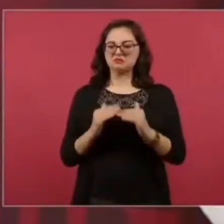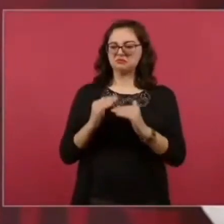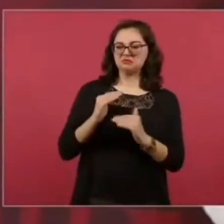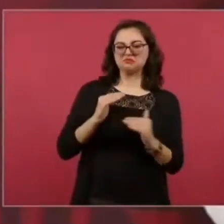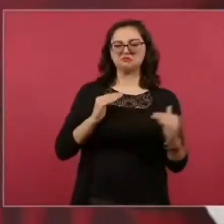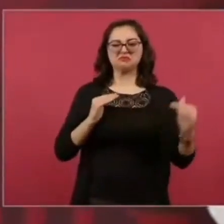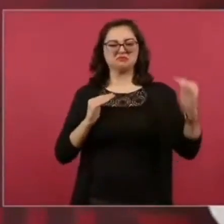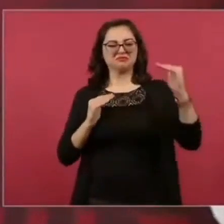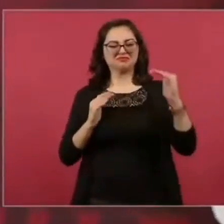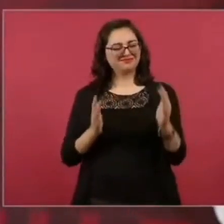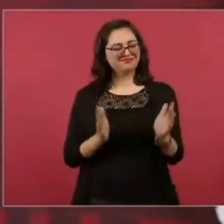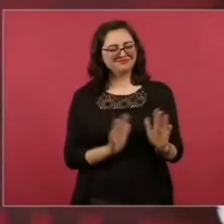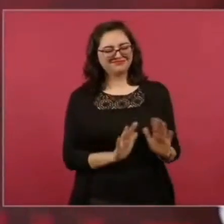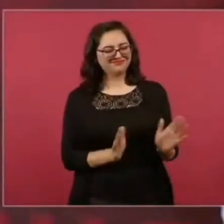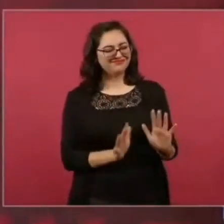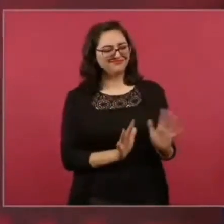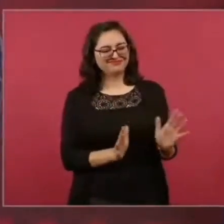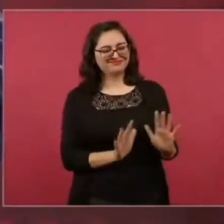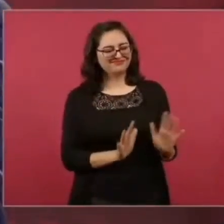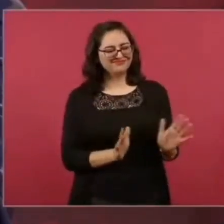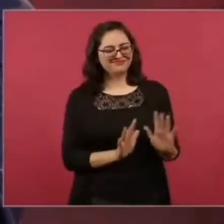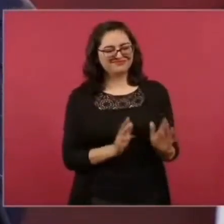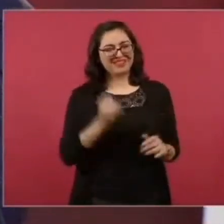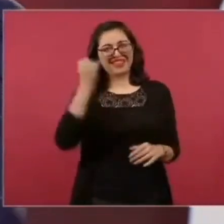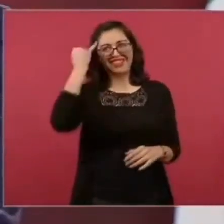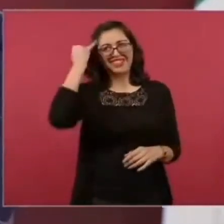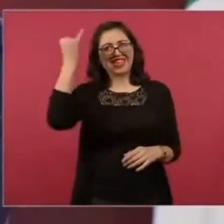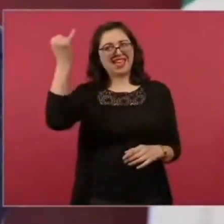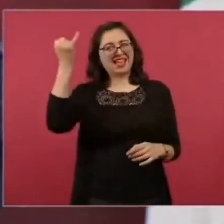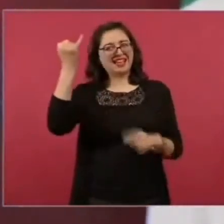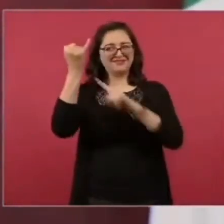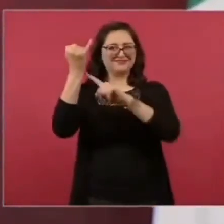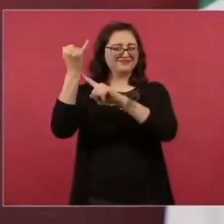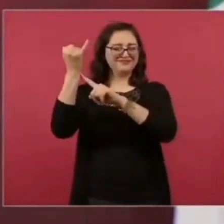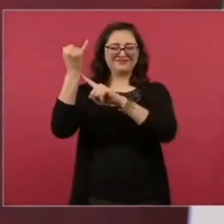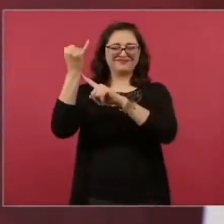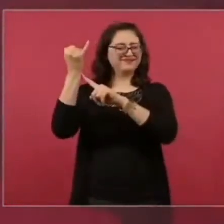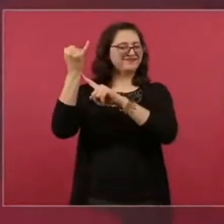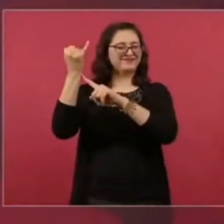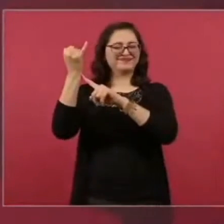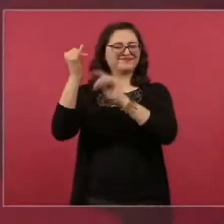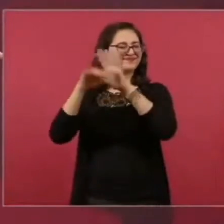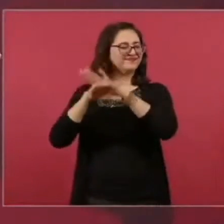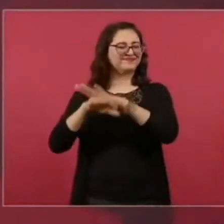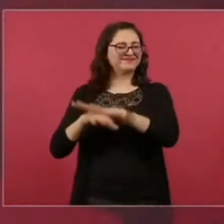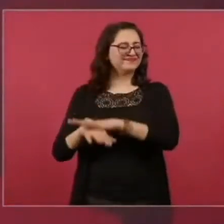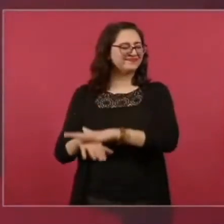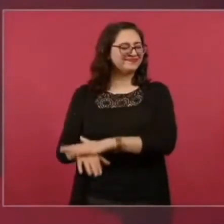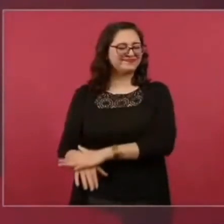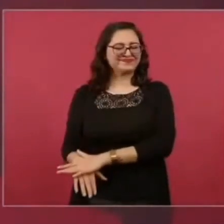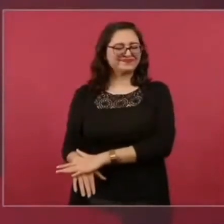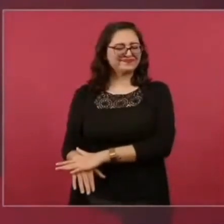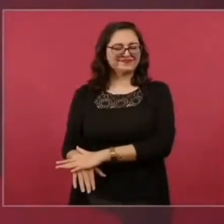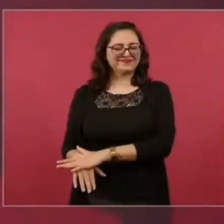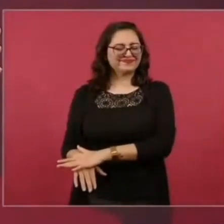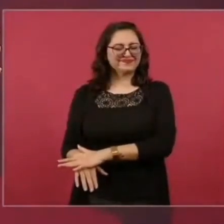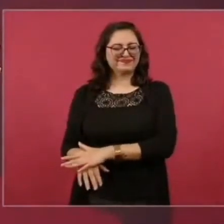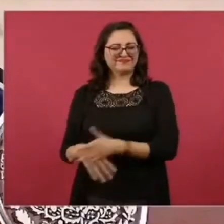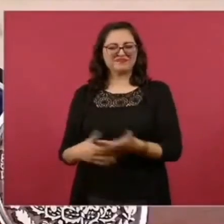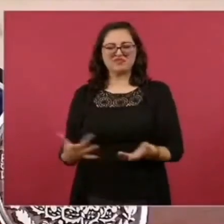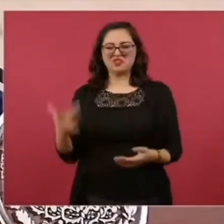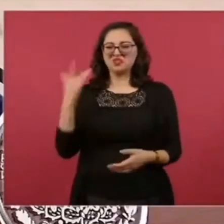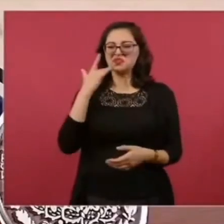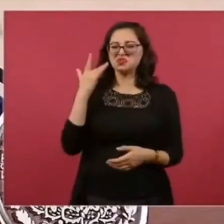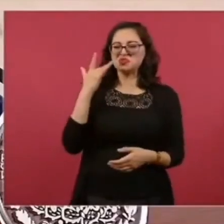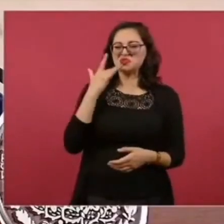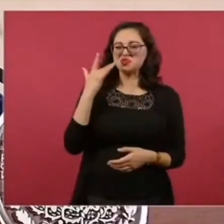superiores, que dejen esas ínfulas de superioridad, el